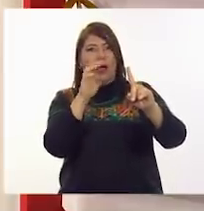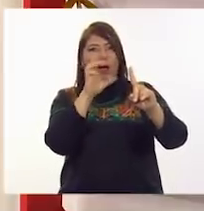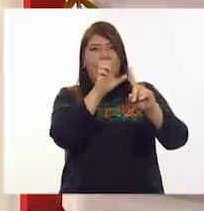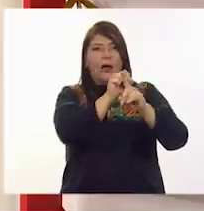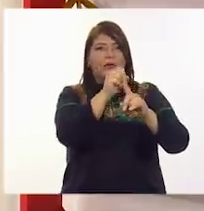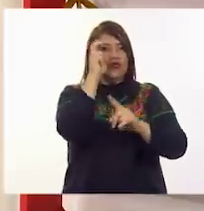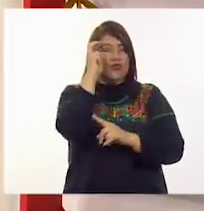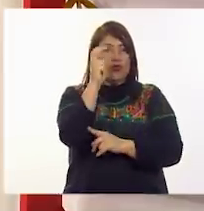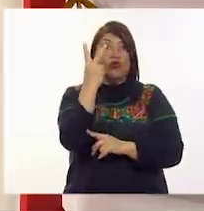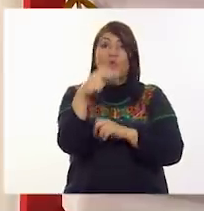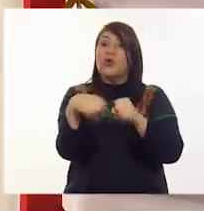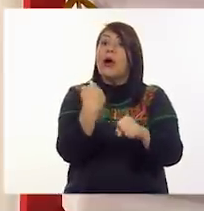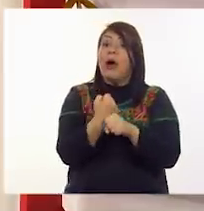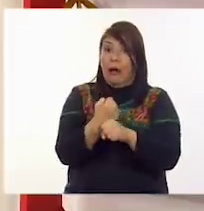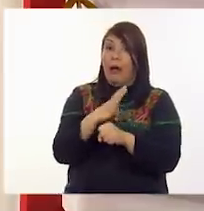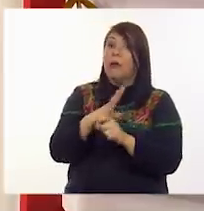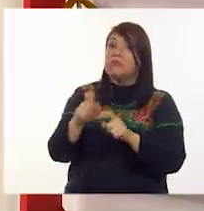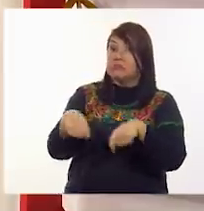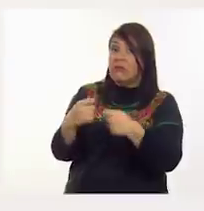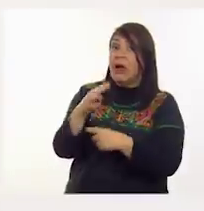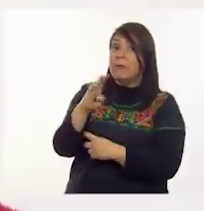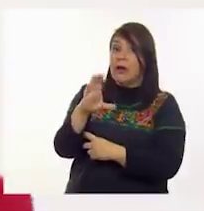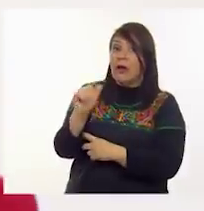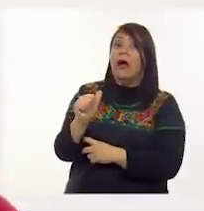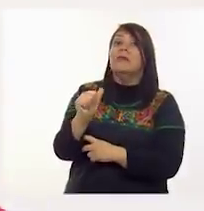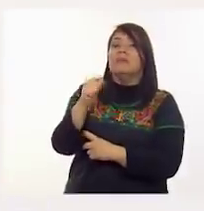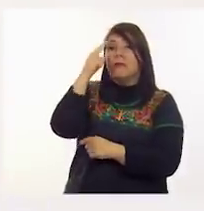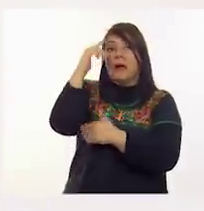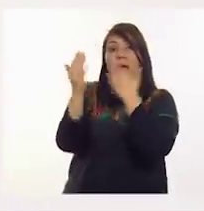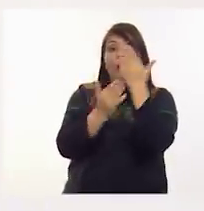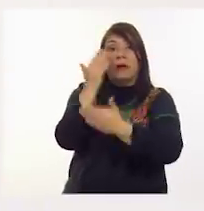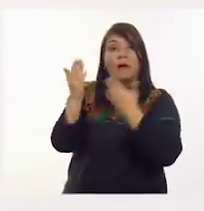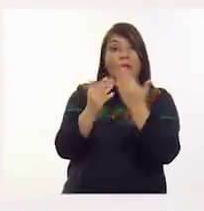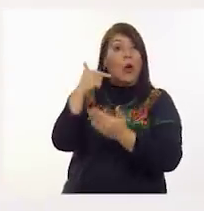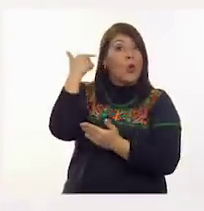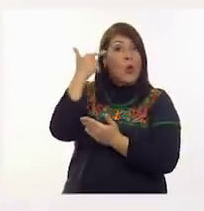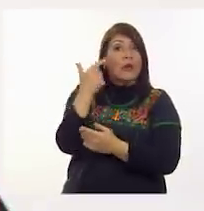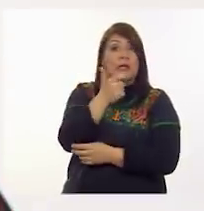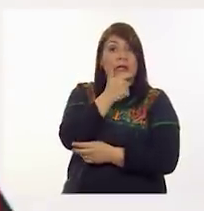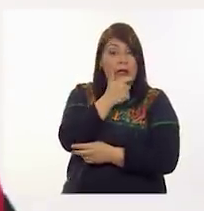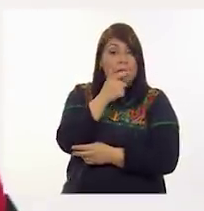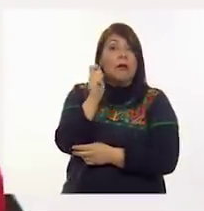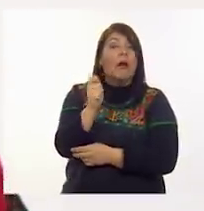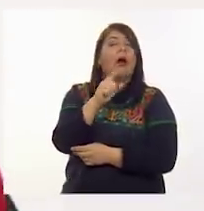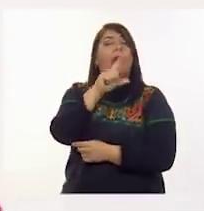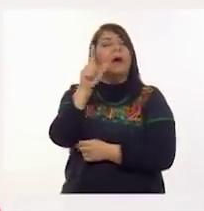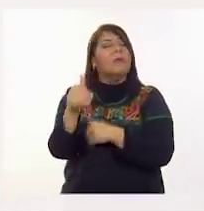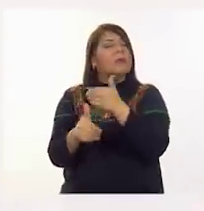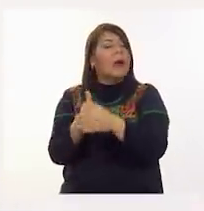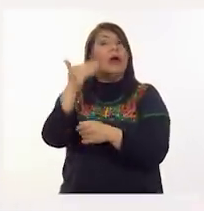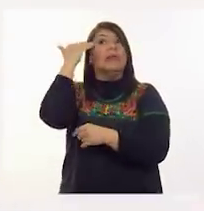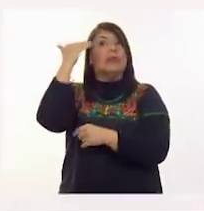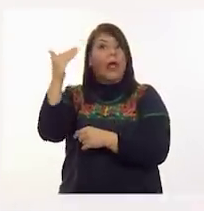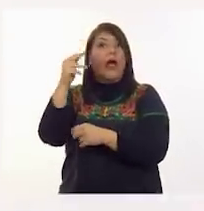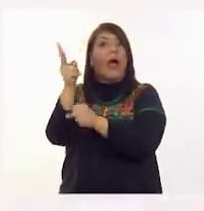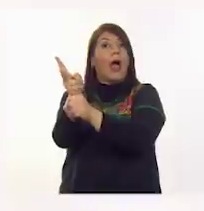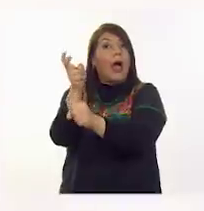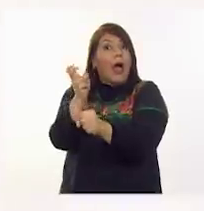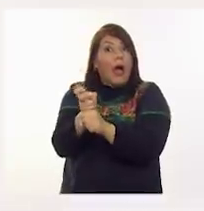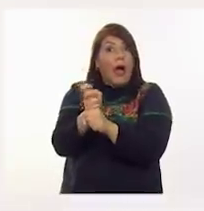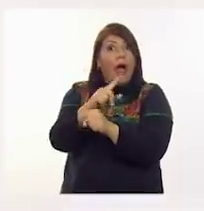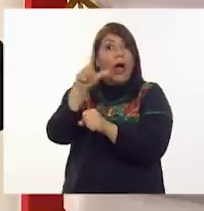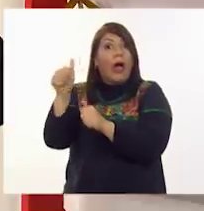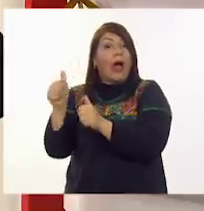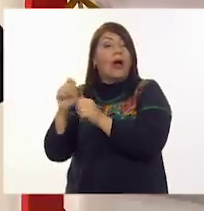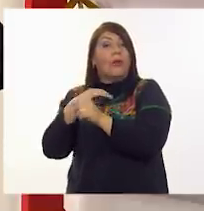2 años estuvo becada en la ciudad de Londres y al poco tiempo la invitaron a la ciudad de Berlín